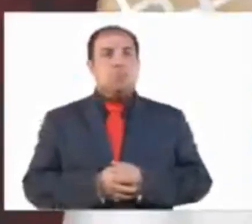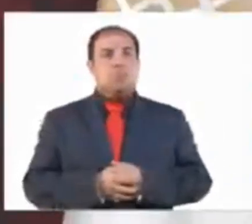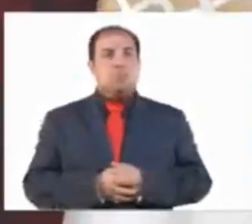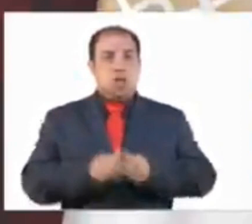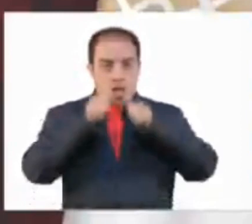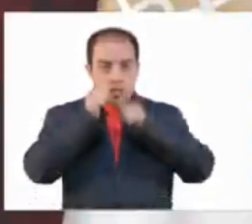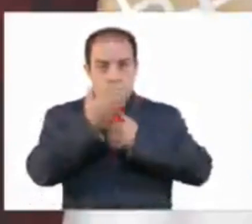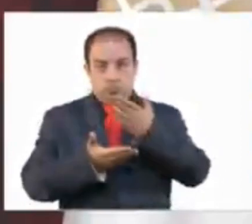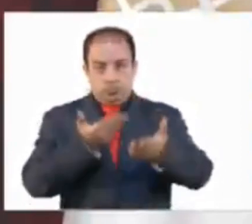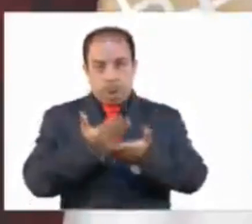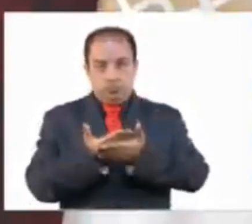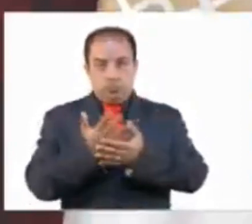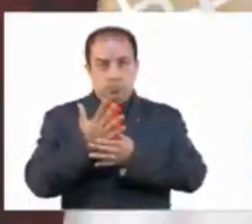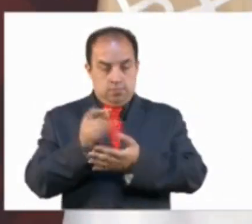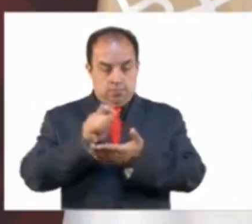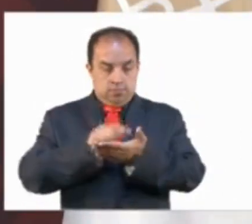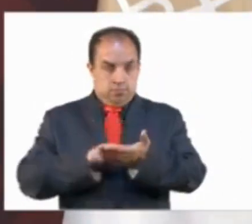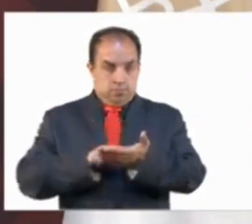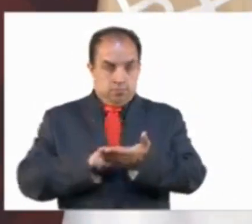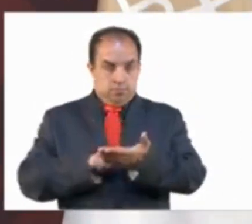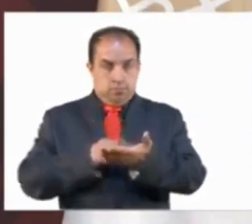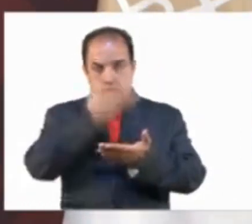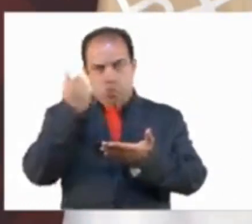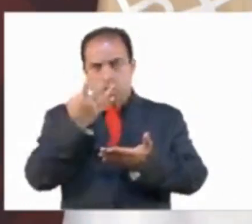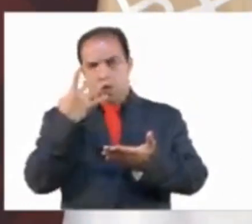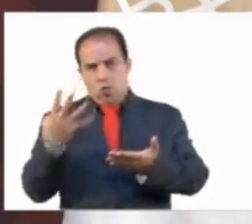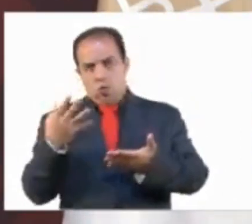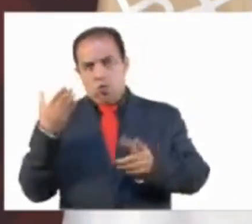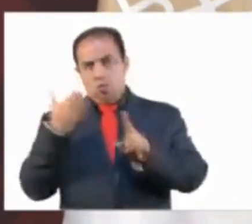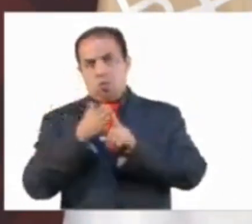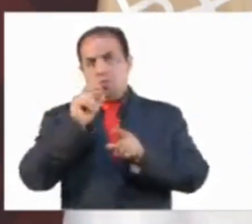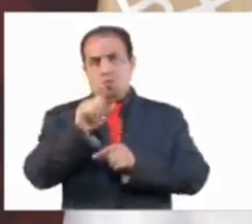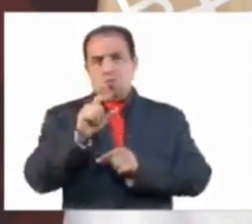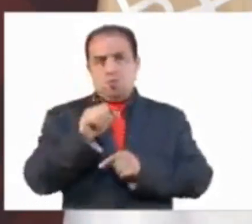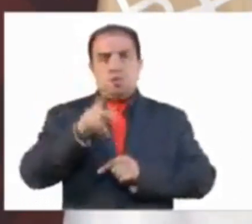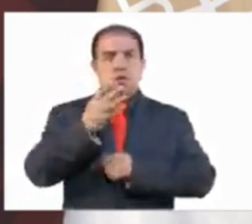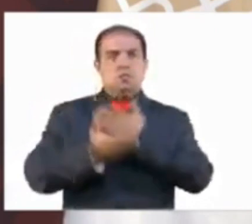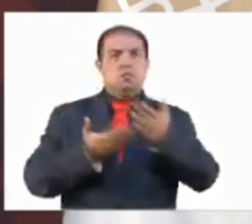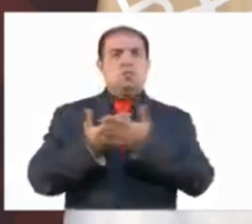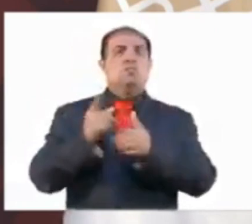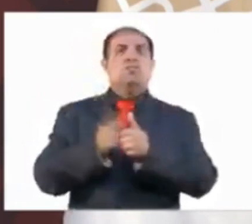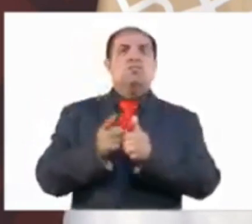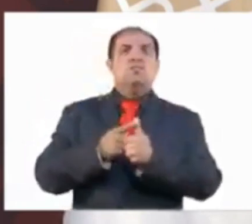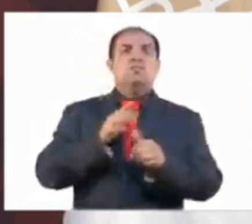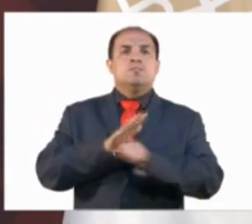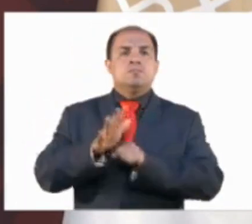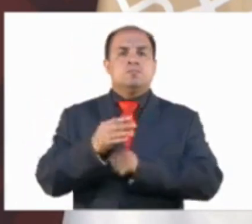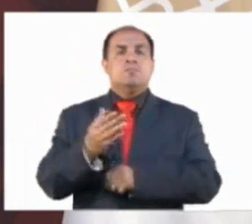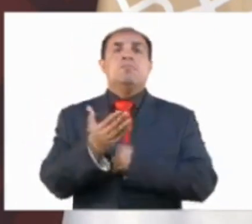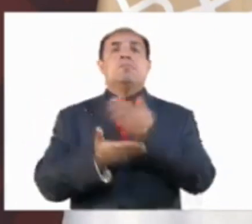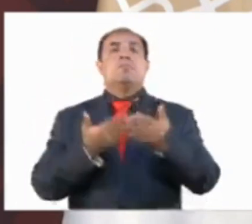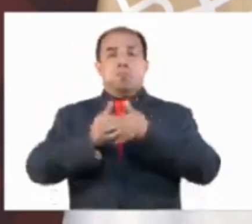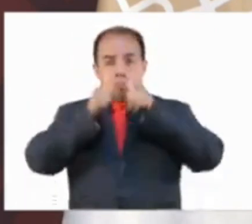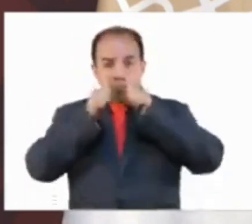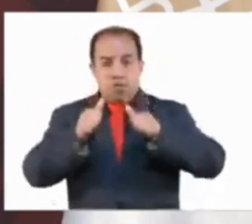no sé si las cuatro son en este sentido Pero los servicios principales son prestación de